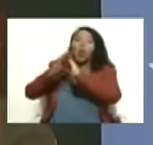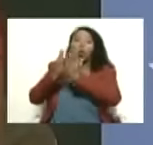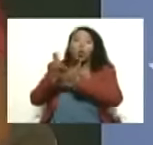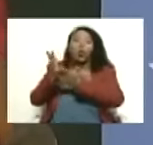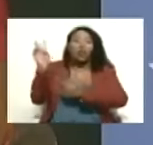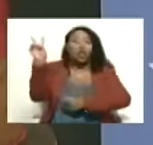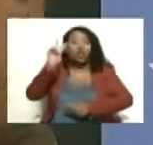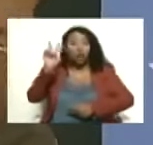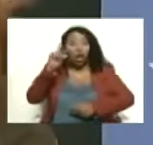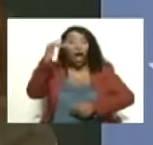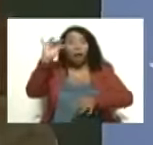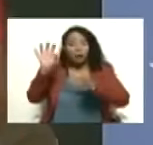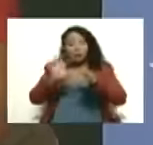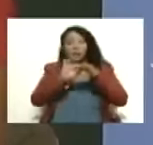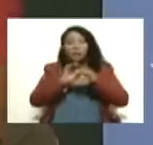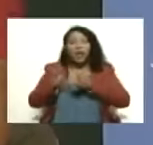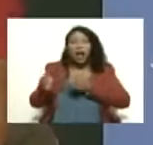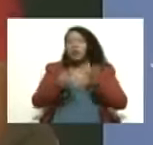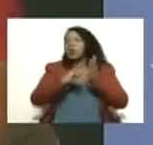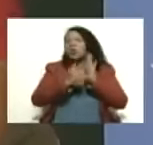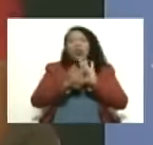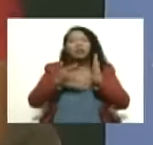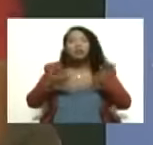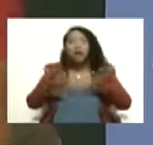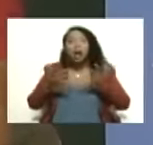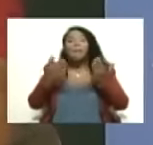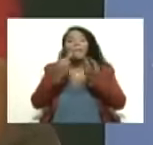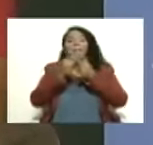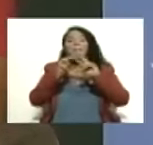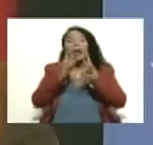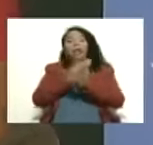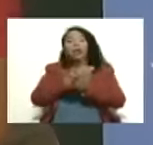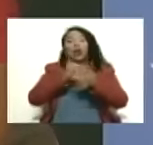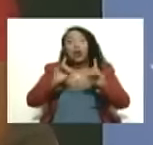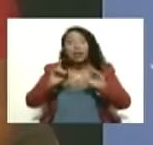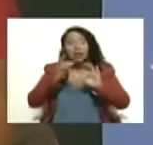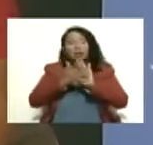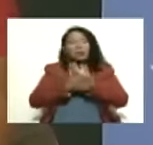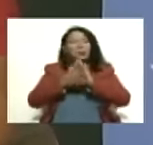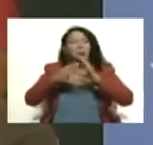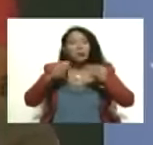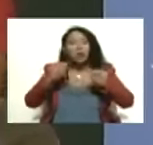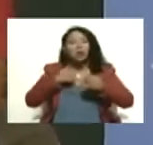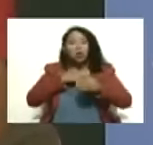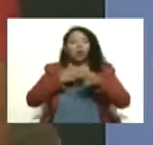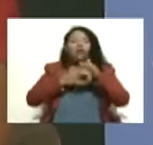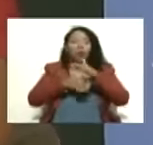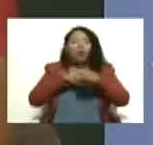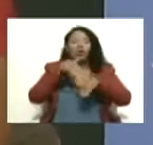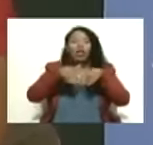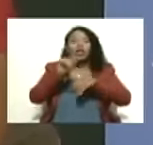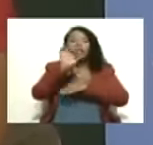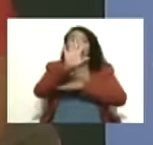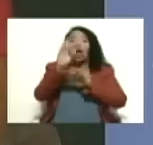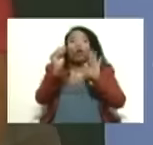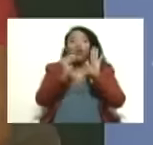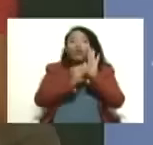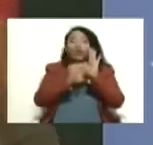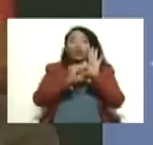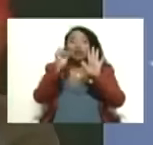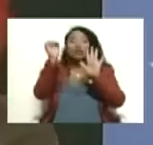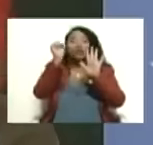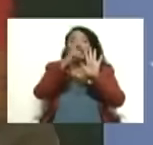estamos Unidos Nuestro camino es la Paz es la democracia y sobre todo vamos vamos a salir a votar cinco veces sí este 3 de